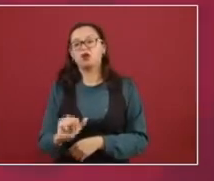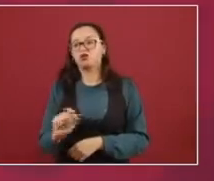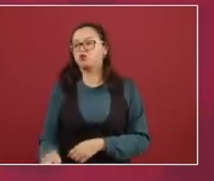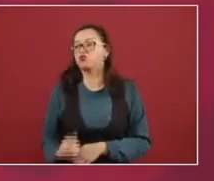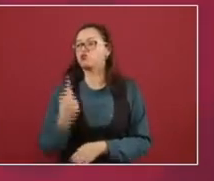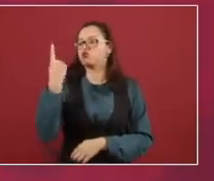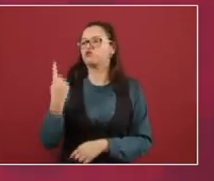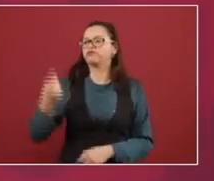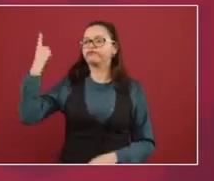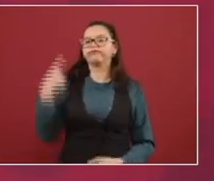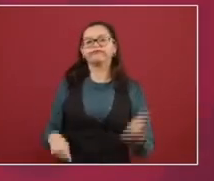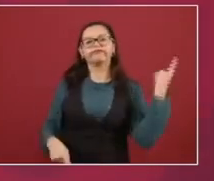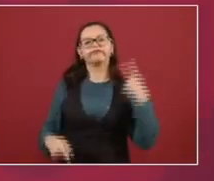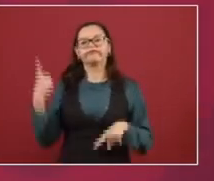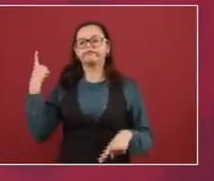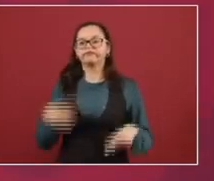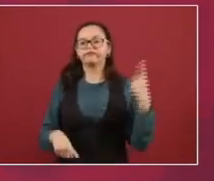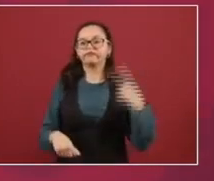No existen voces